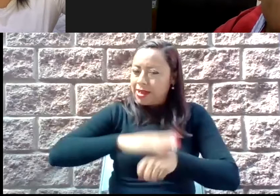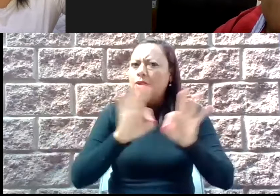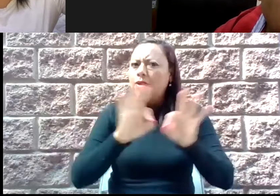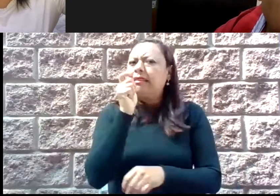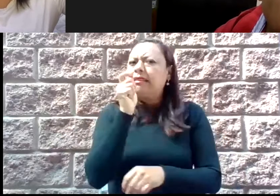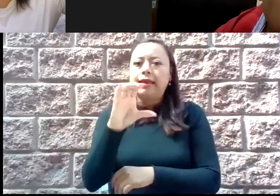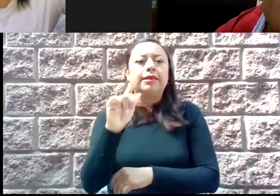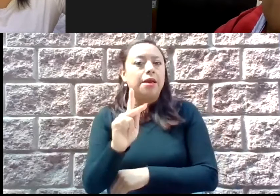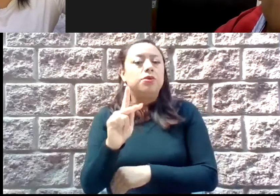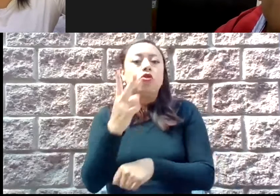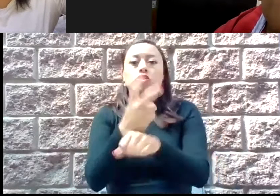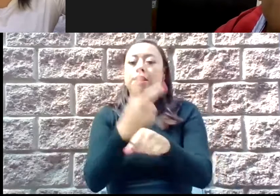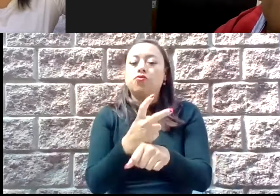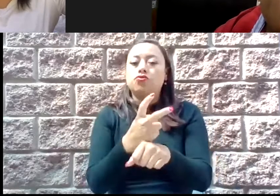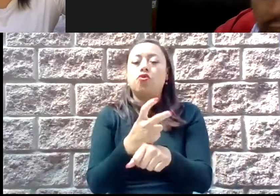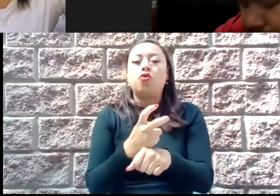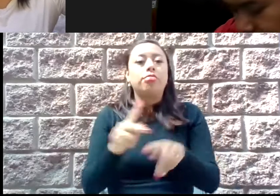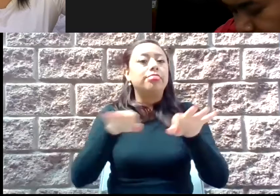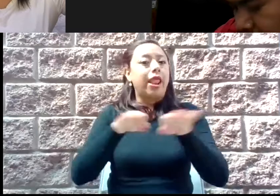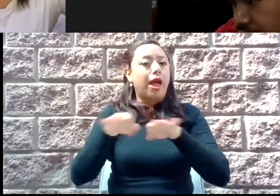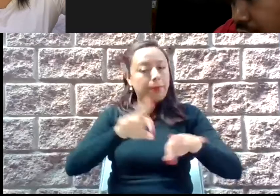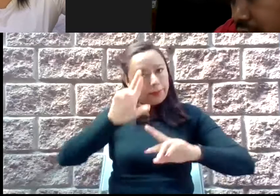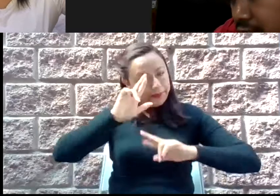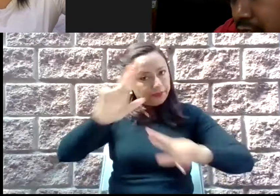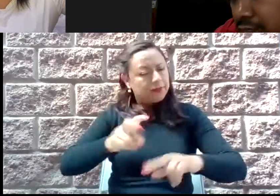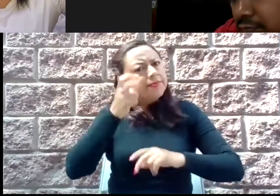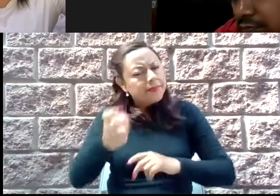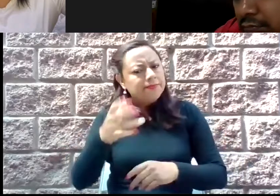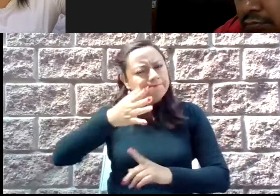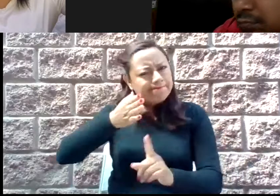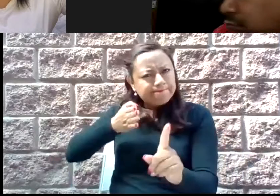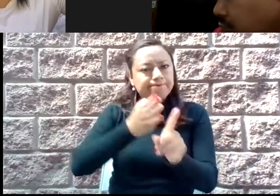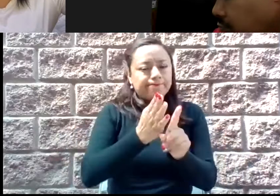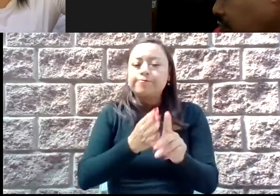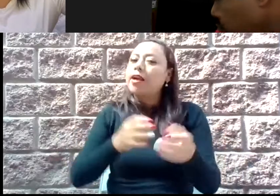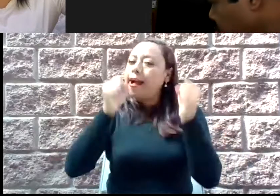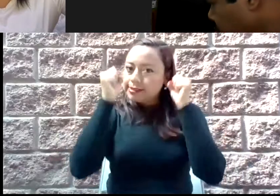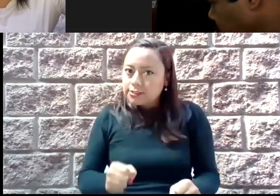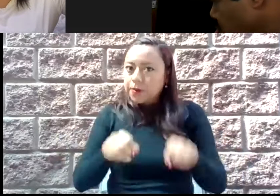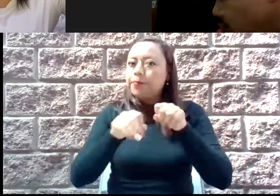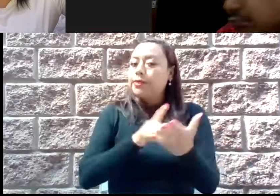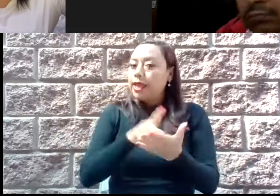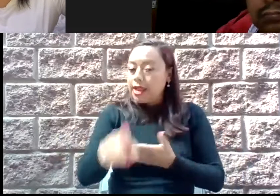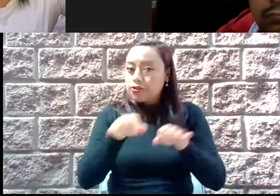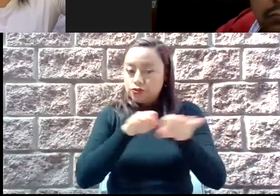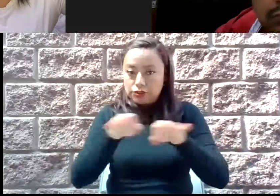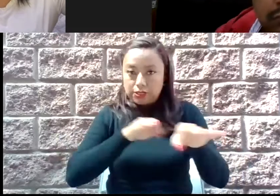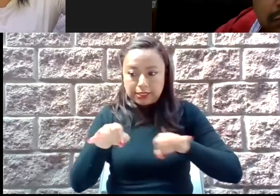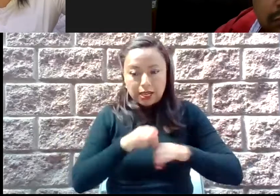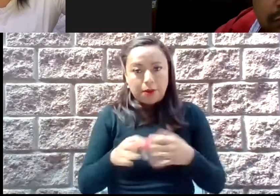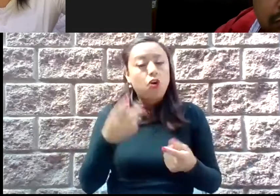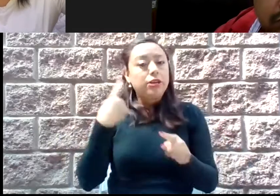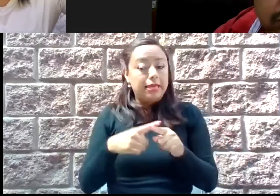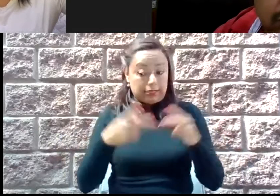trabajo digno, con el cual se busca garantizar derechos laborales, reconociendo en un primer momento el derecho que les asiste a las personas